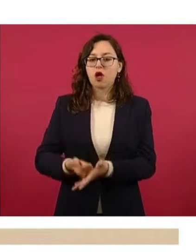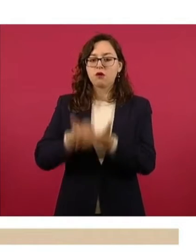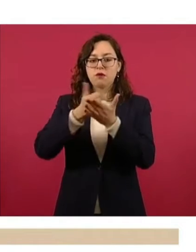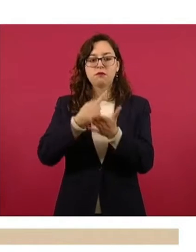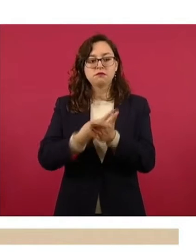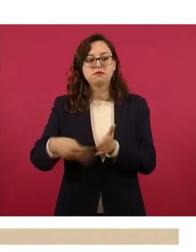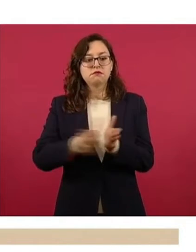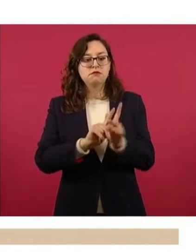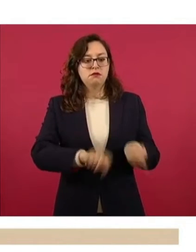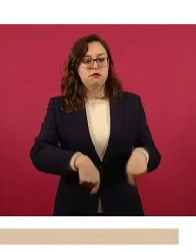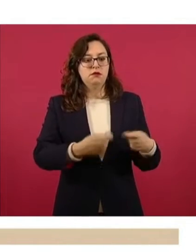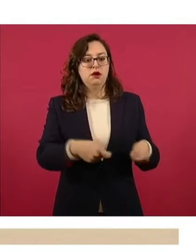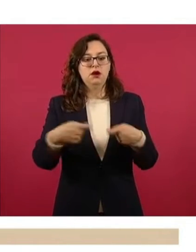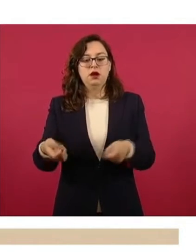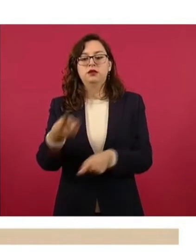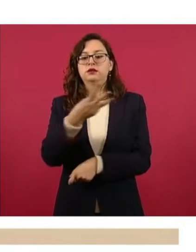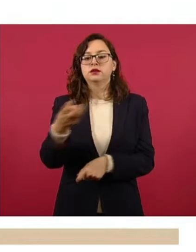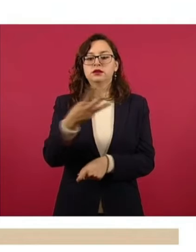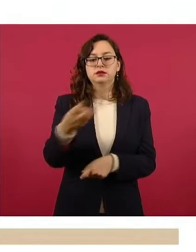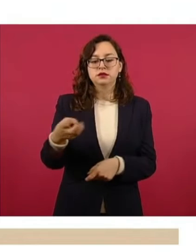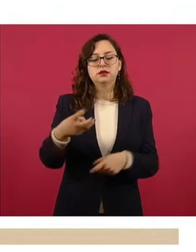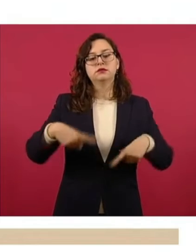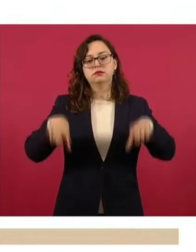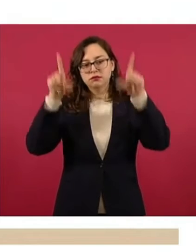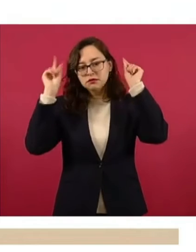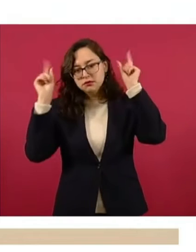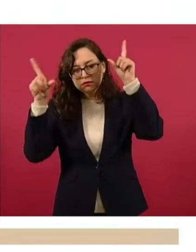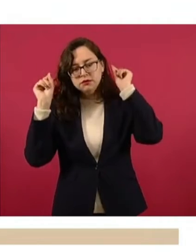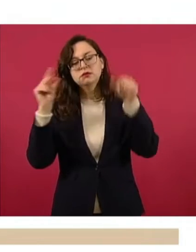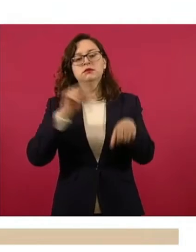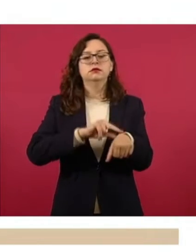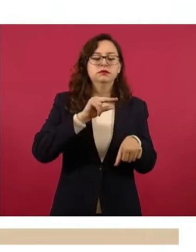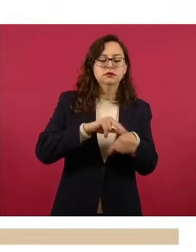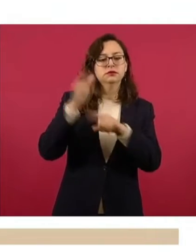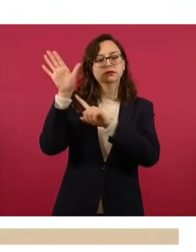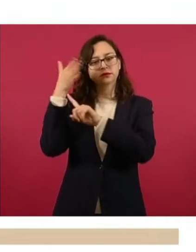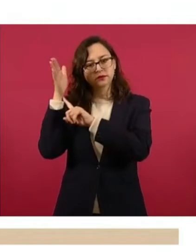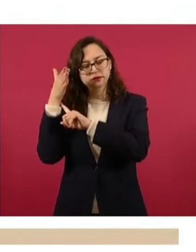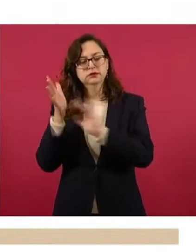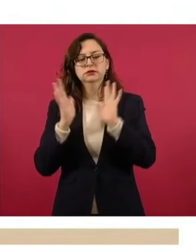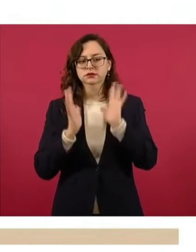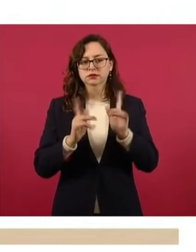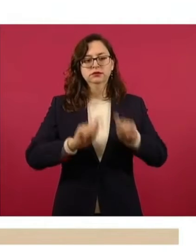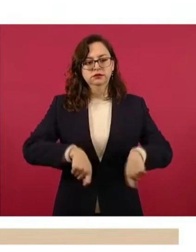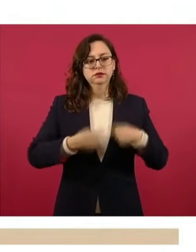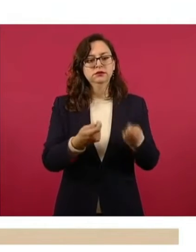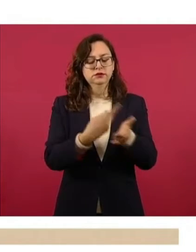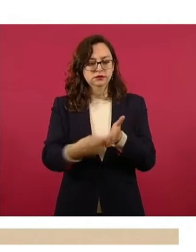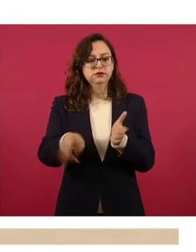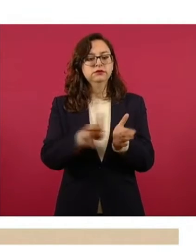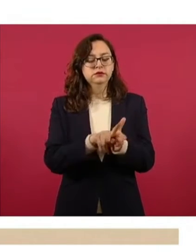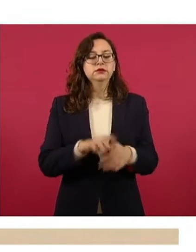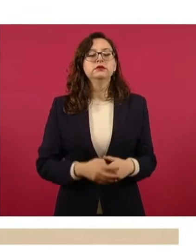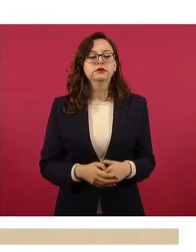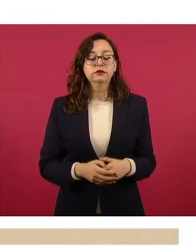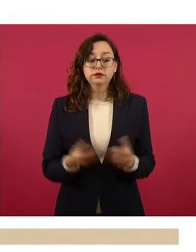bases a 300 personas entre personal de enfermería, médicos y paramédicos. También se cuenta ya con la capacitación